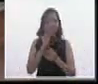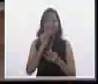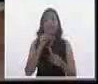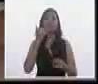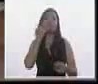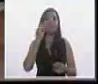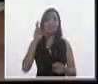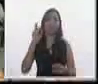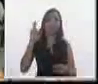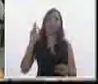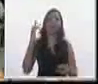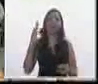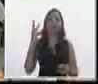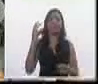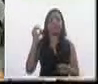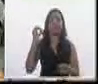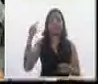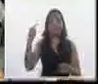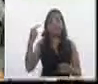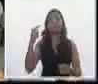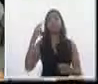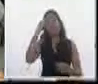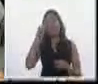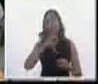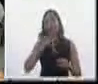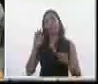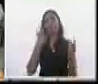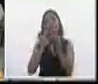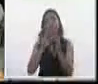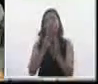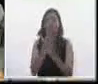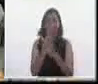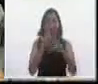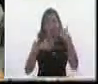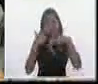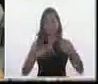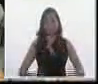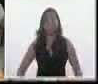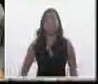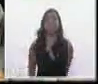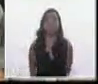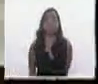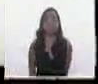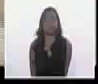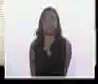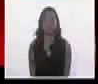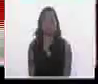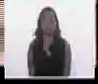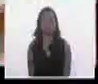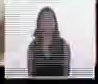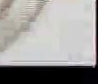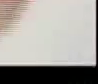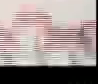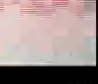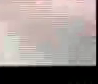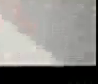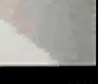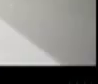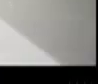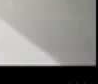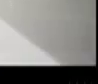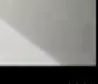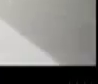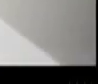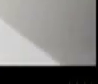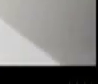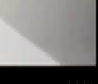el teléfono 330 5307 para ponernos en contacto y ya volvemos c7